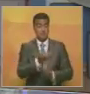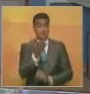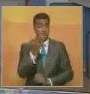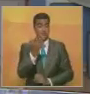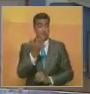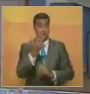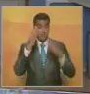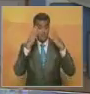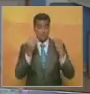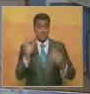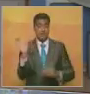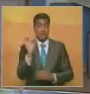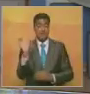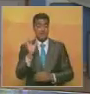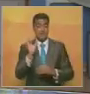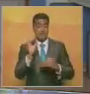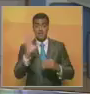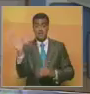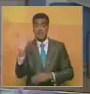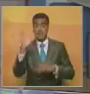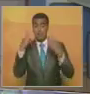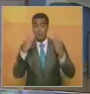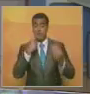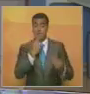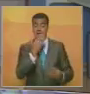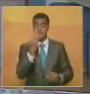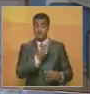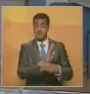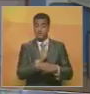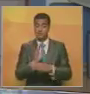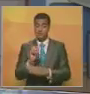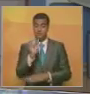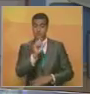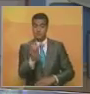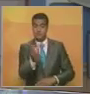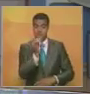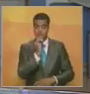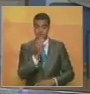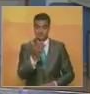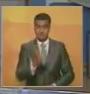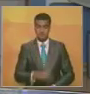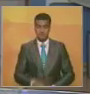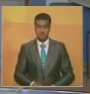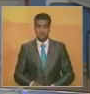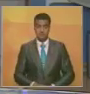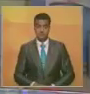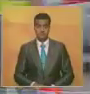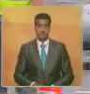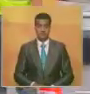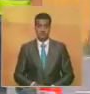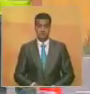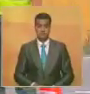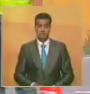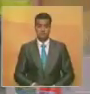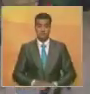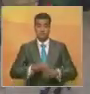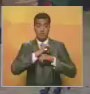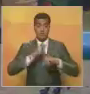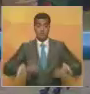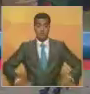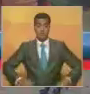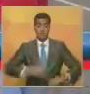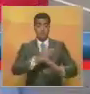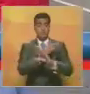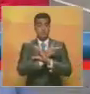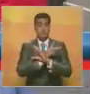en la autopista Caracas-La Guaira para garantizar la seguridad. Santiago Gutiérrez nos tiene más detalles de esta información. Guardia Nacional,